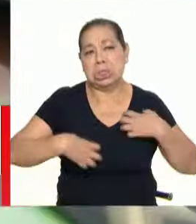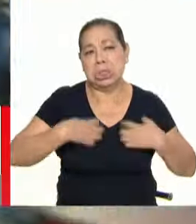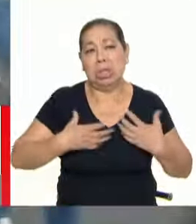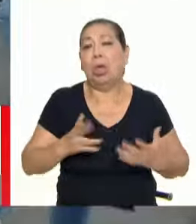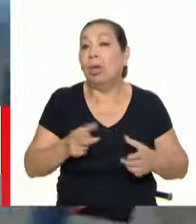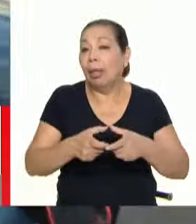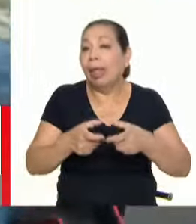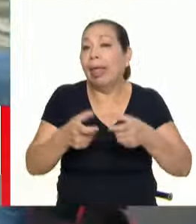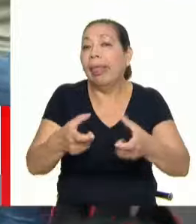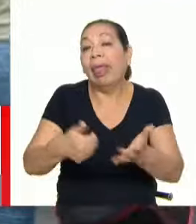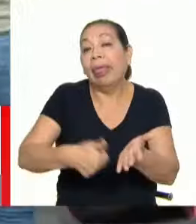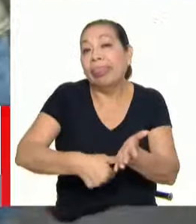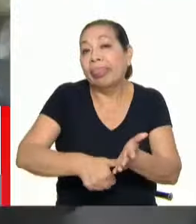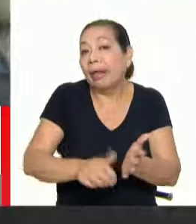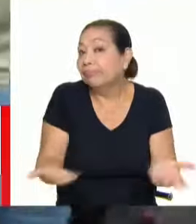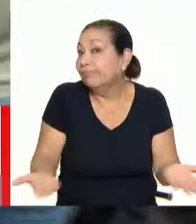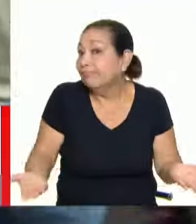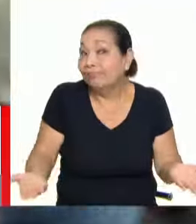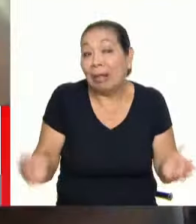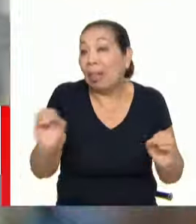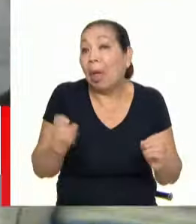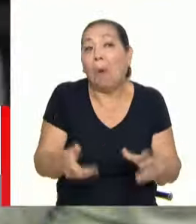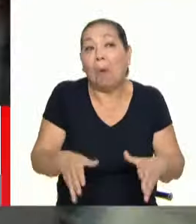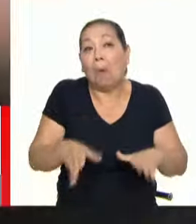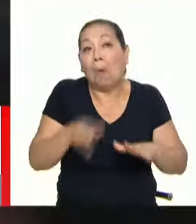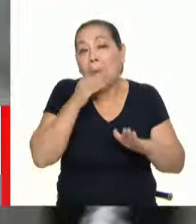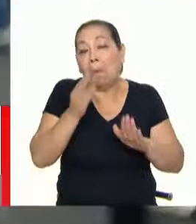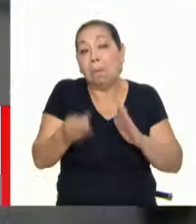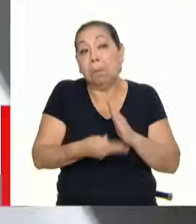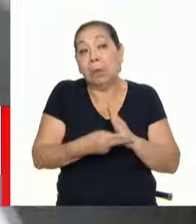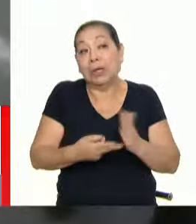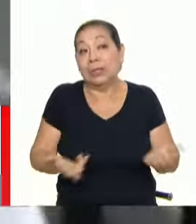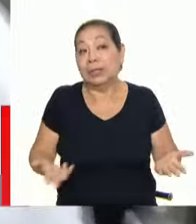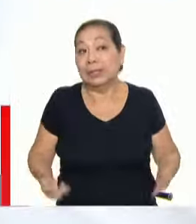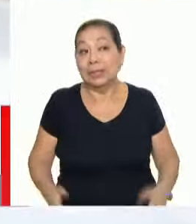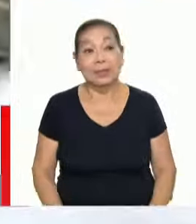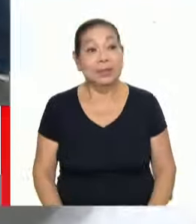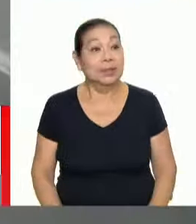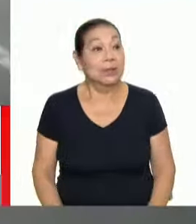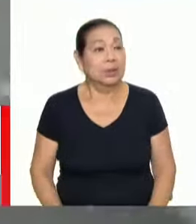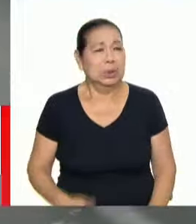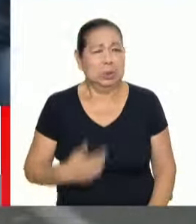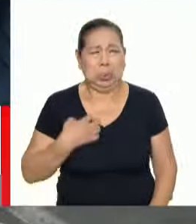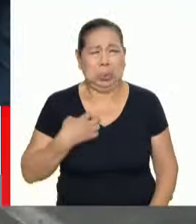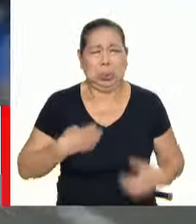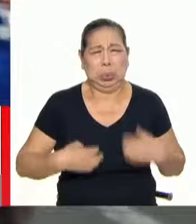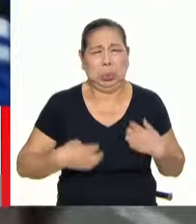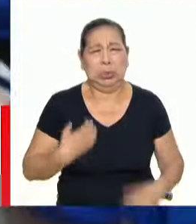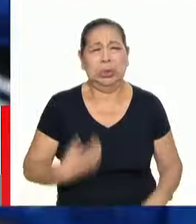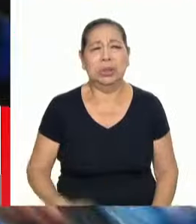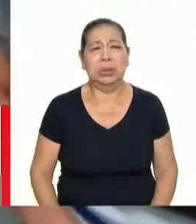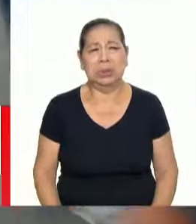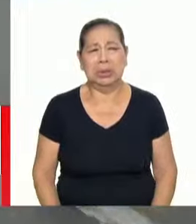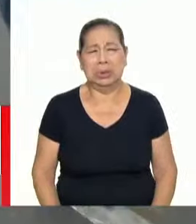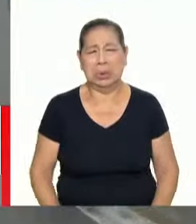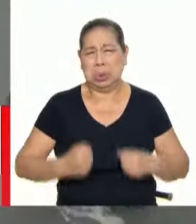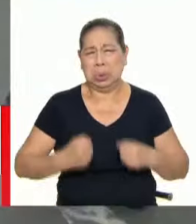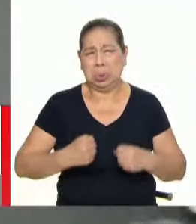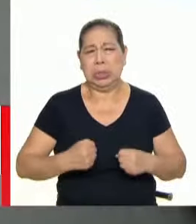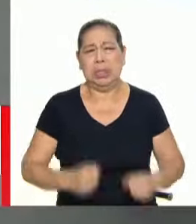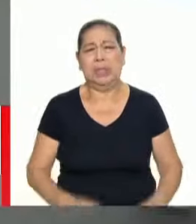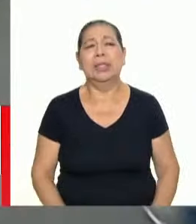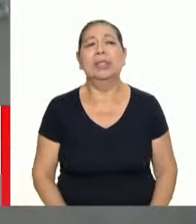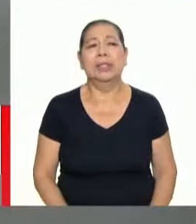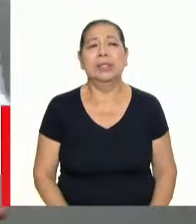que no quiere entregar documentación alguna. Efectivamente, como señala Médico Guamán, una actitud bastante reacia, ¿no?, a